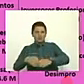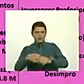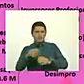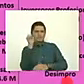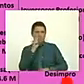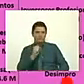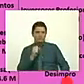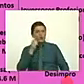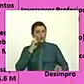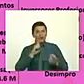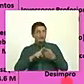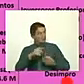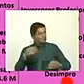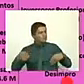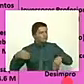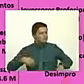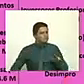sobornar.